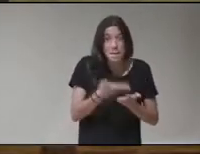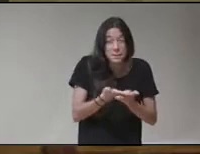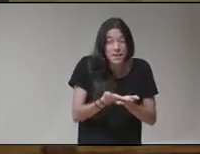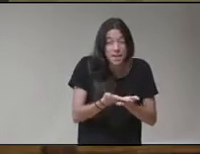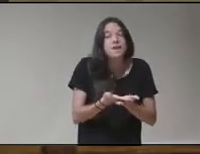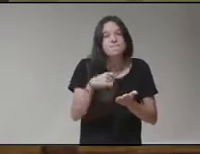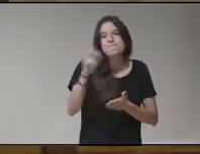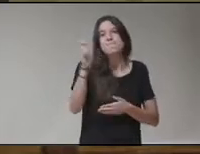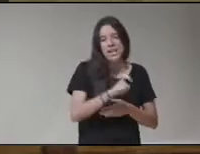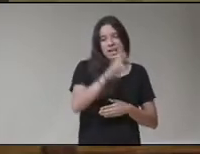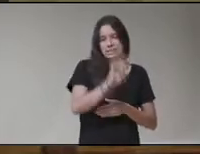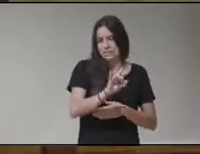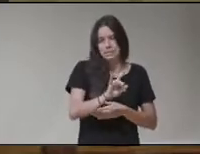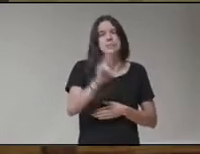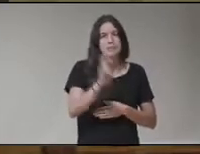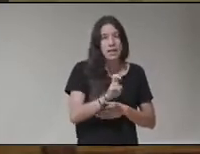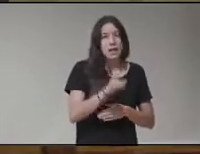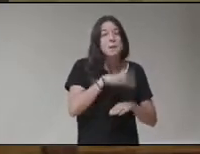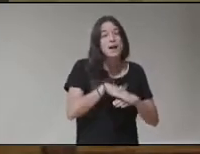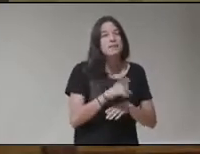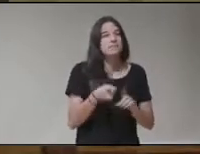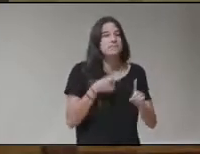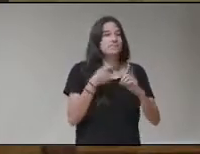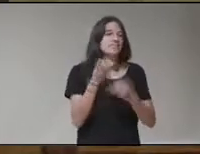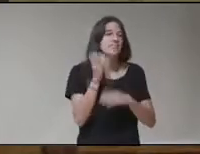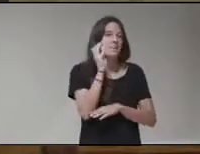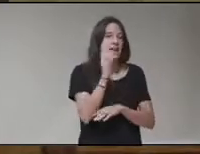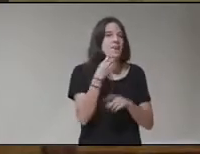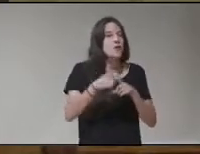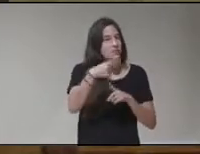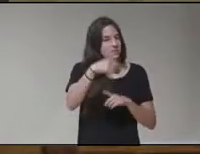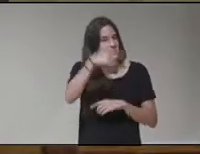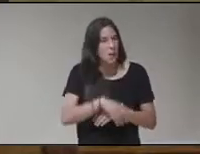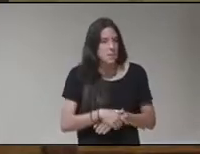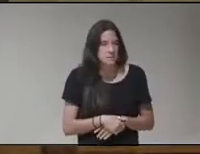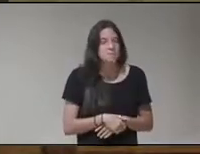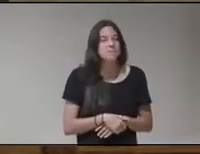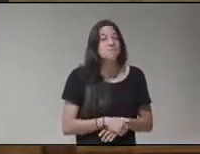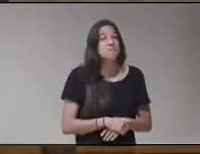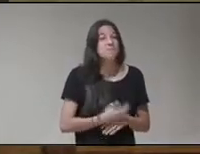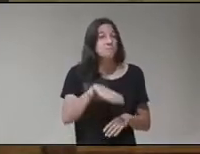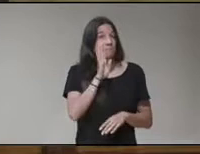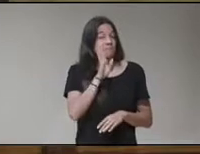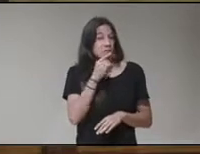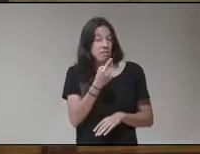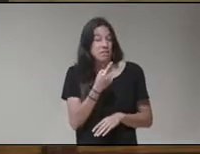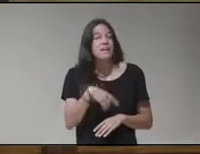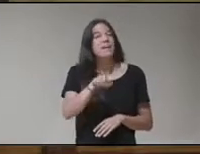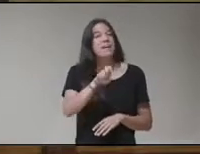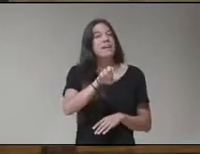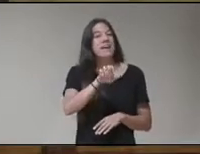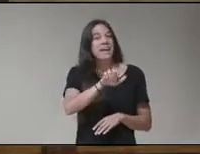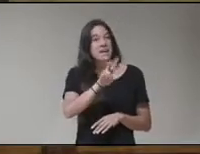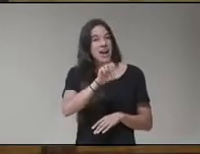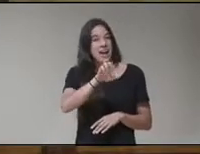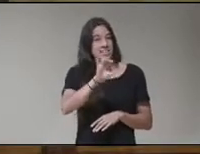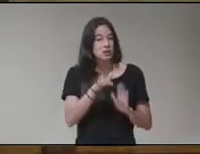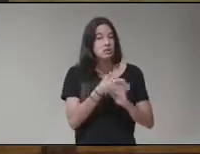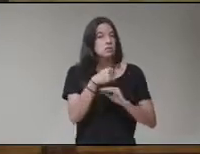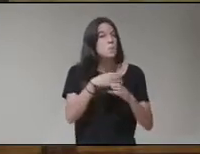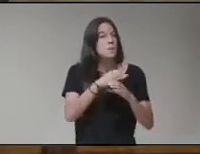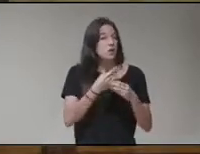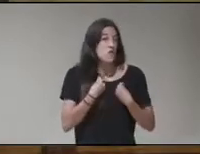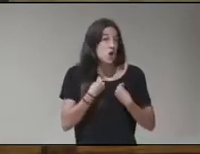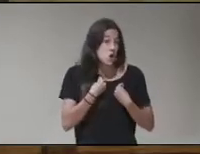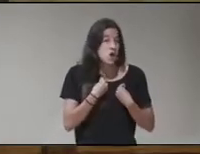un poquito de lo muchísimo que sabe. Bueno, como os decía, Evaristo es un microbiólogo